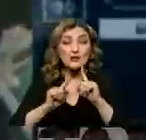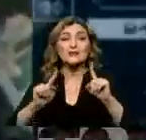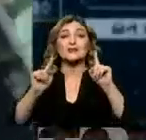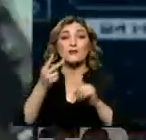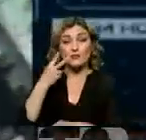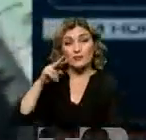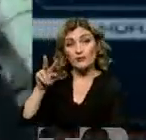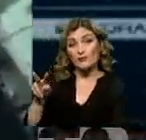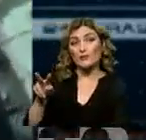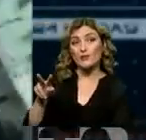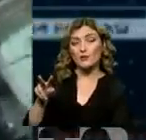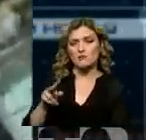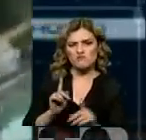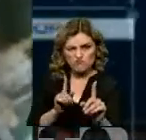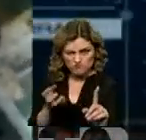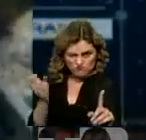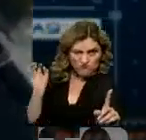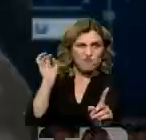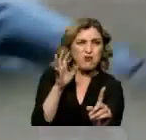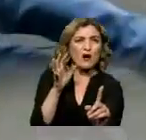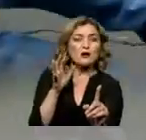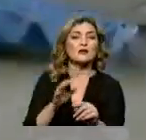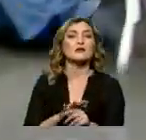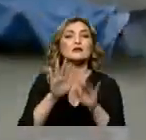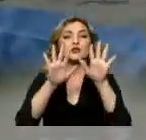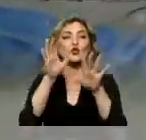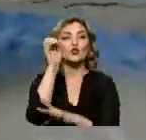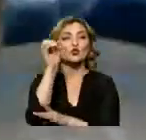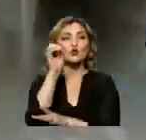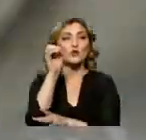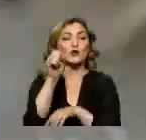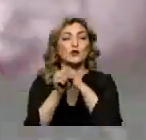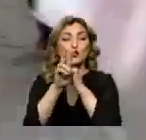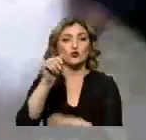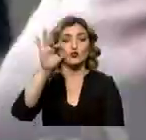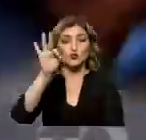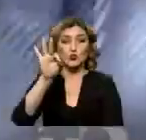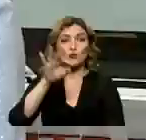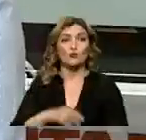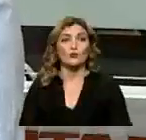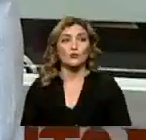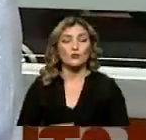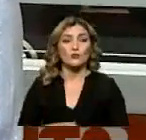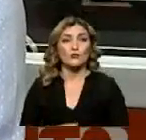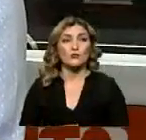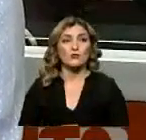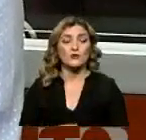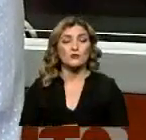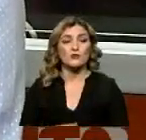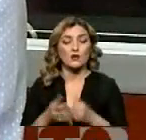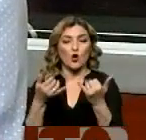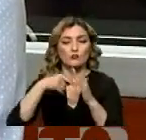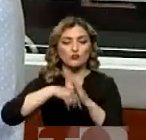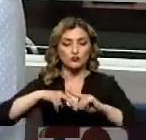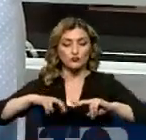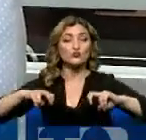se pudo apreciar el dolo con el que actuó el ahora procesado el 10 de octubre de 2019. Por el momento, en la instrucción